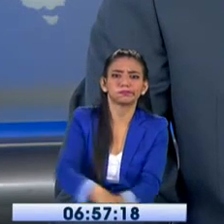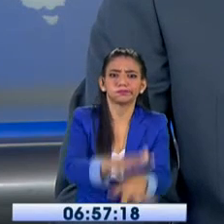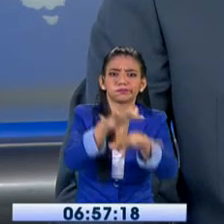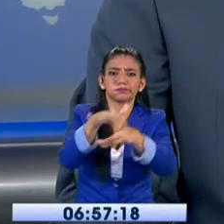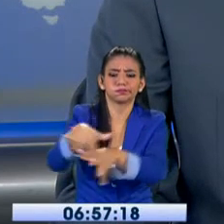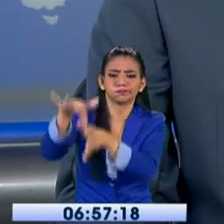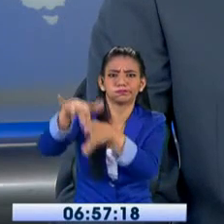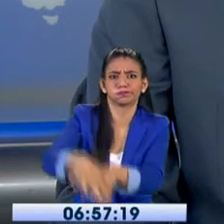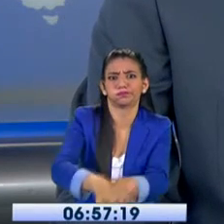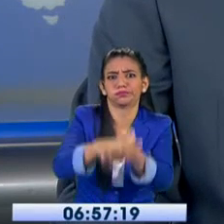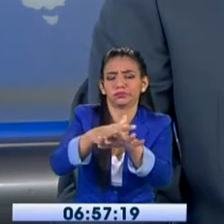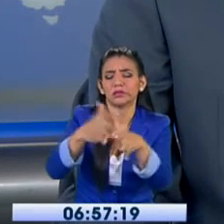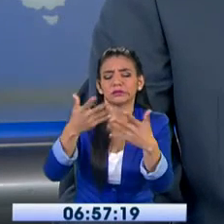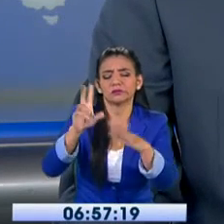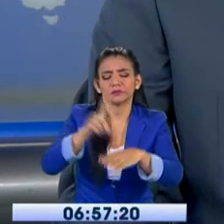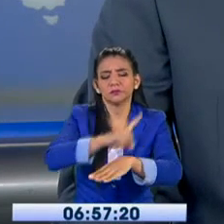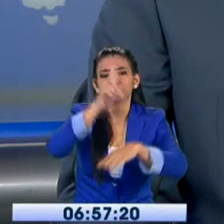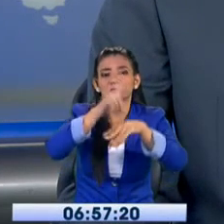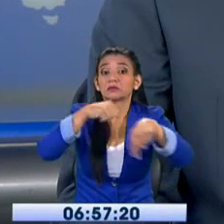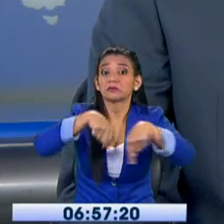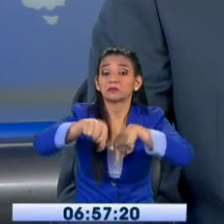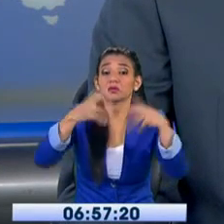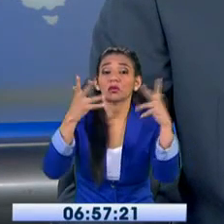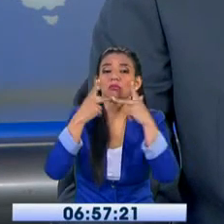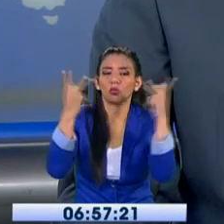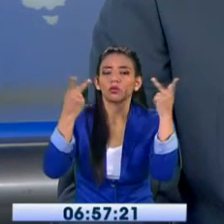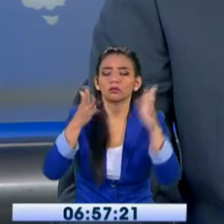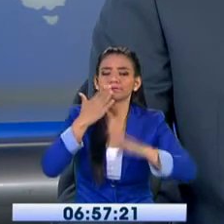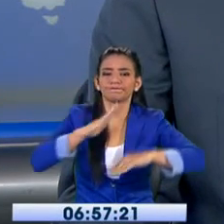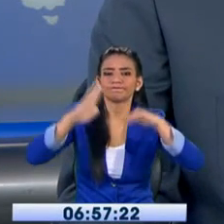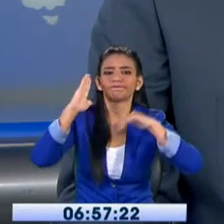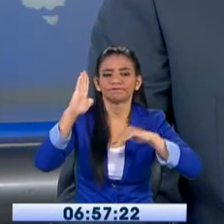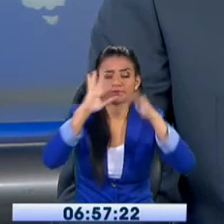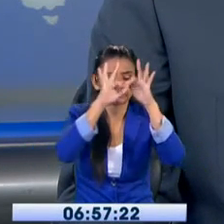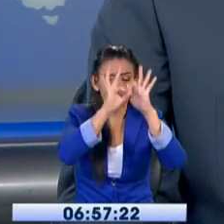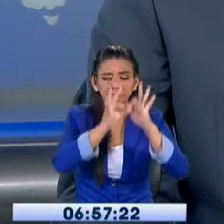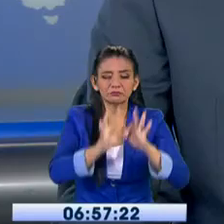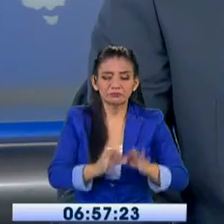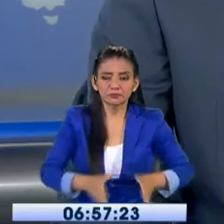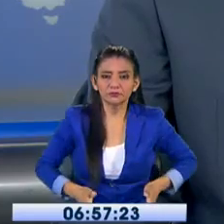Provincial de Transporte y Obras Públicas se comprometió a iniciar los trabajos de reparación